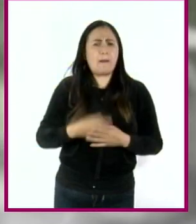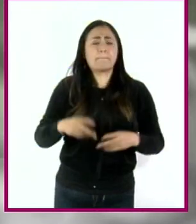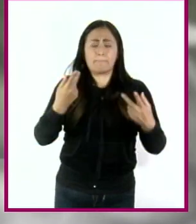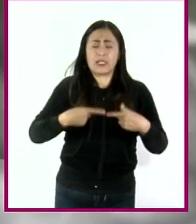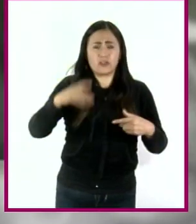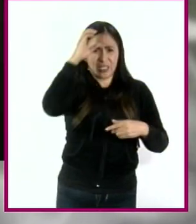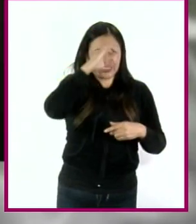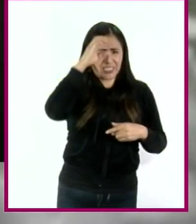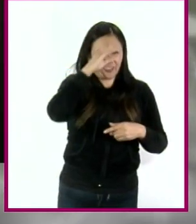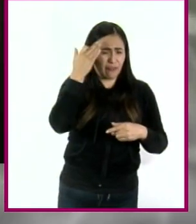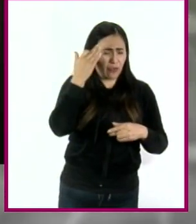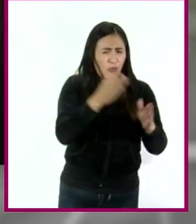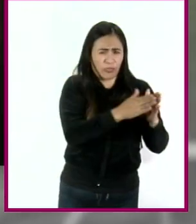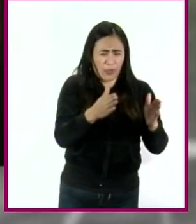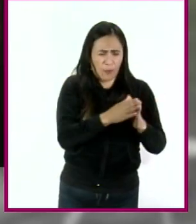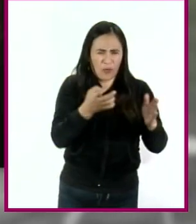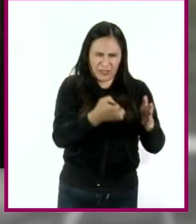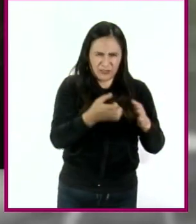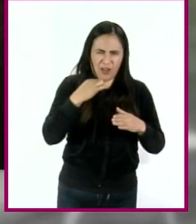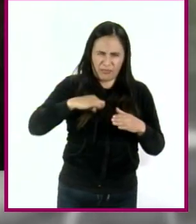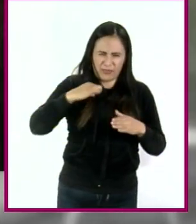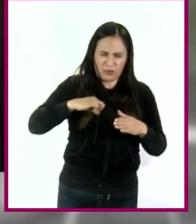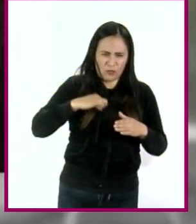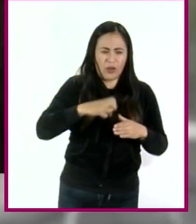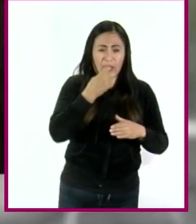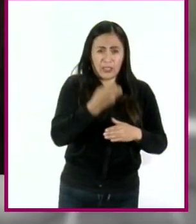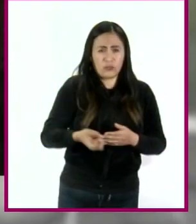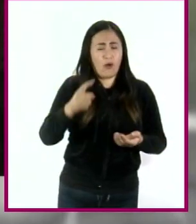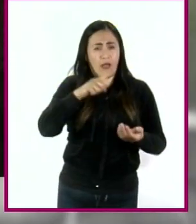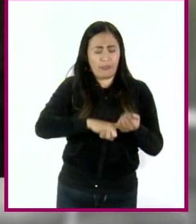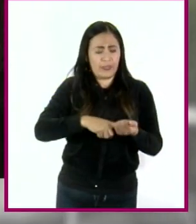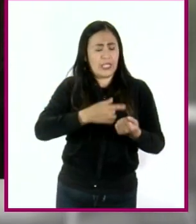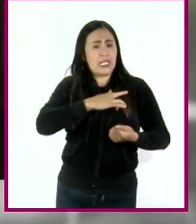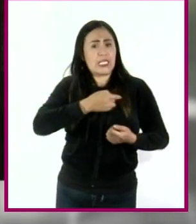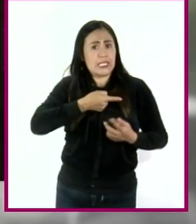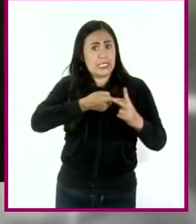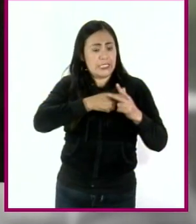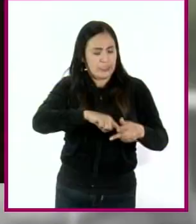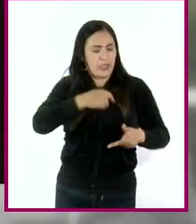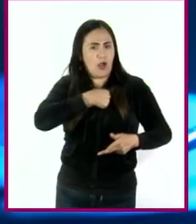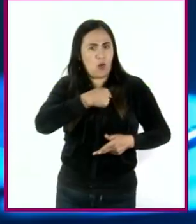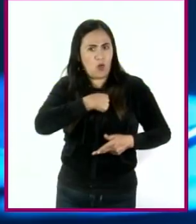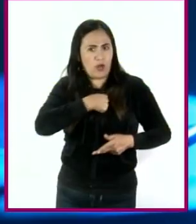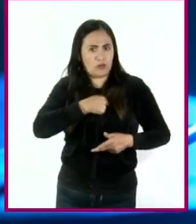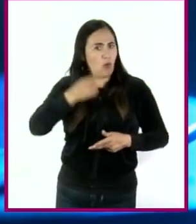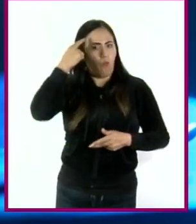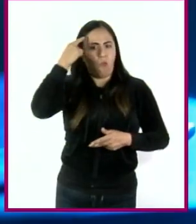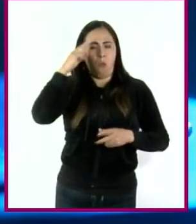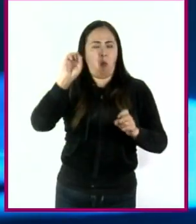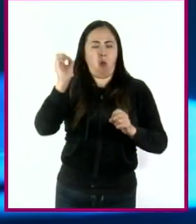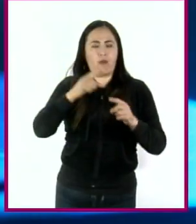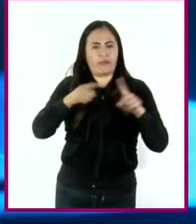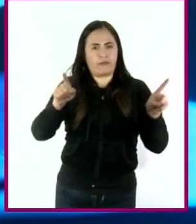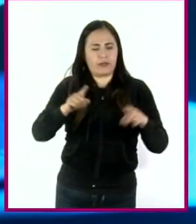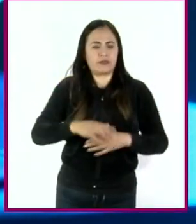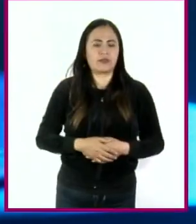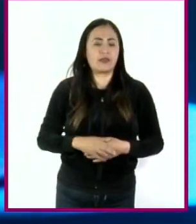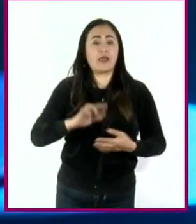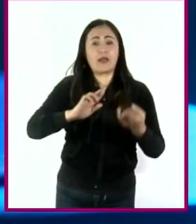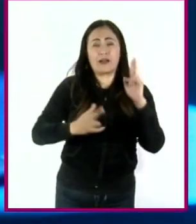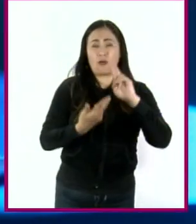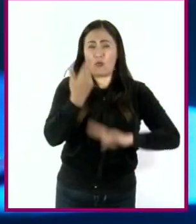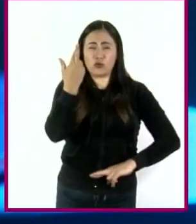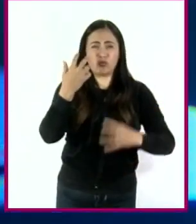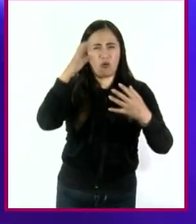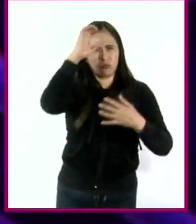de la época decían que estas funciones venían del corazón y no del cerebro. Con la llegada de la revolución